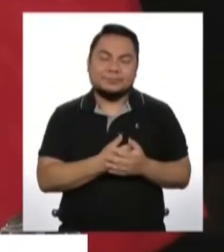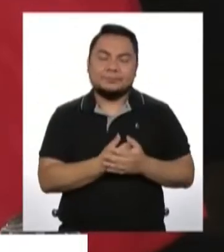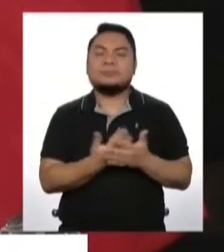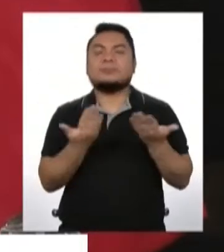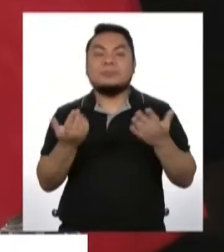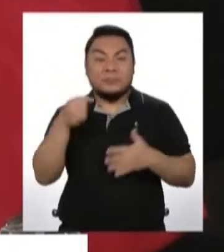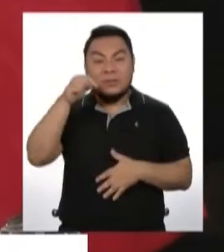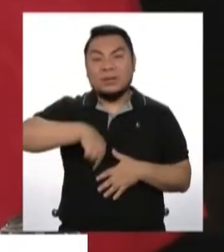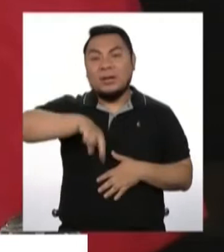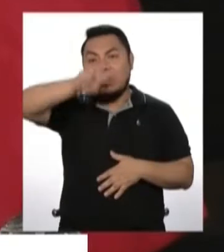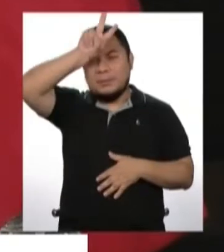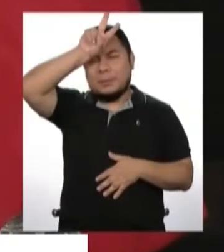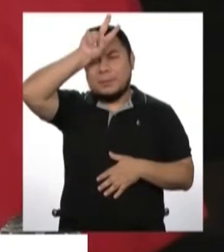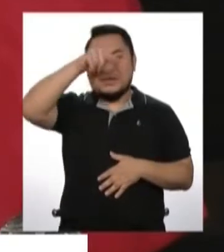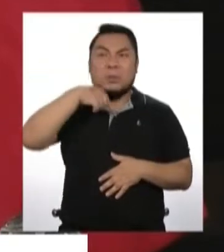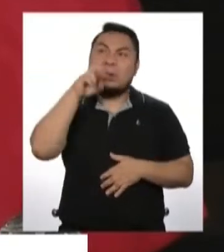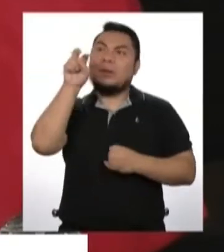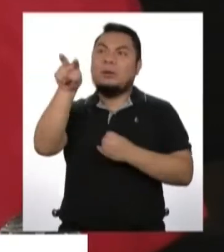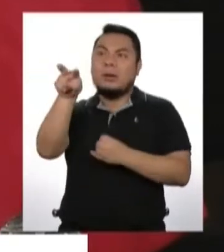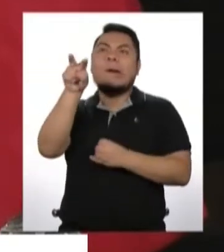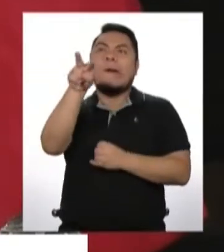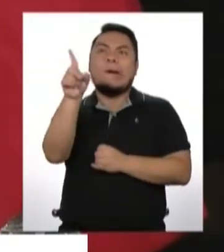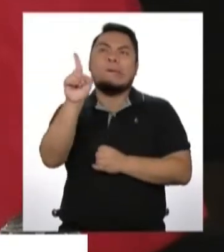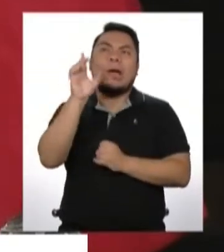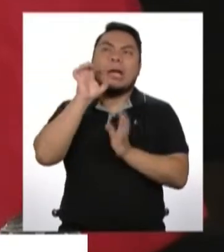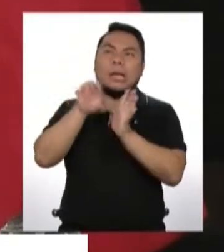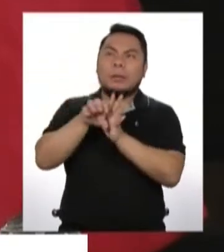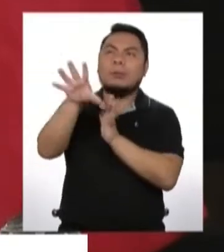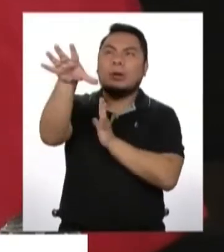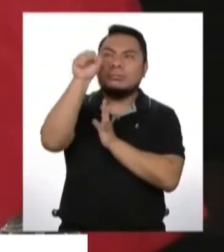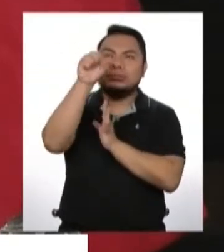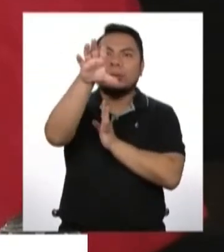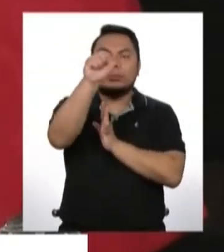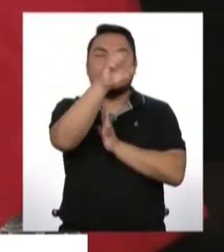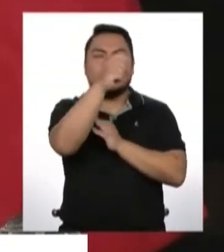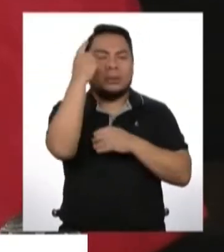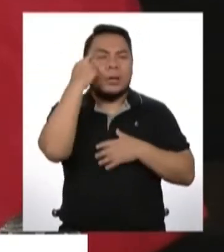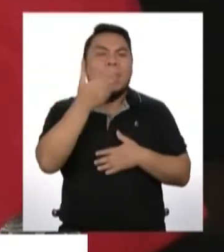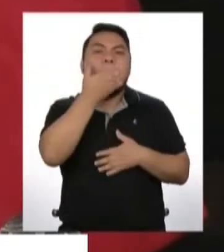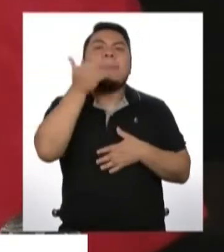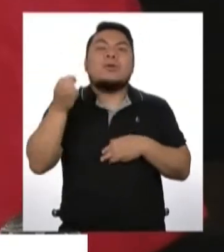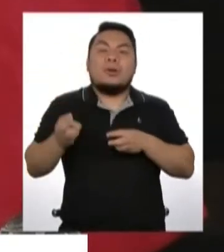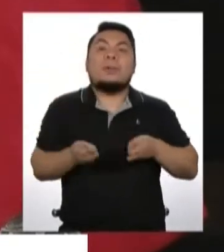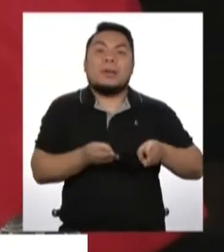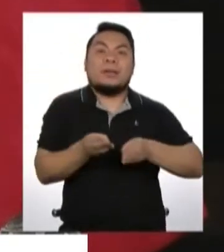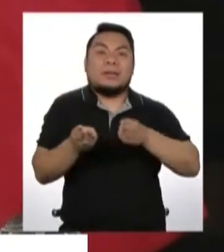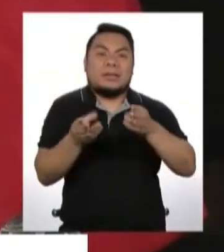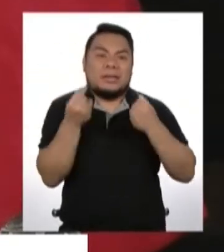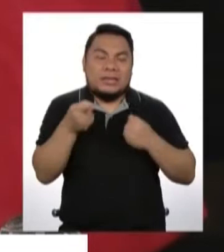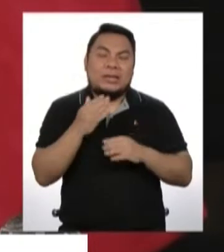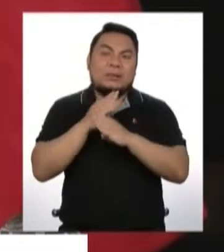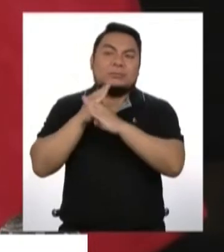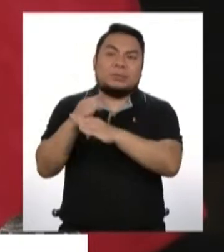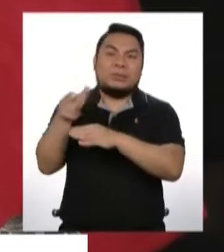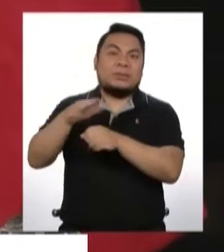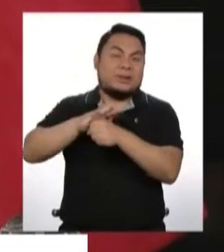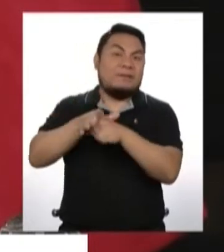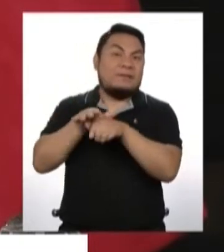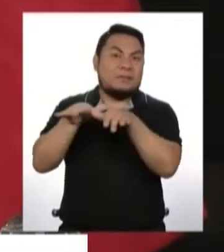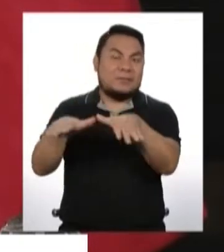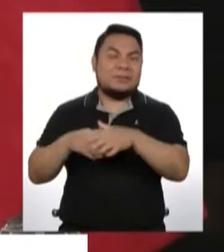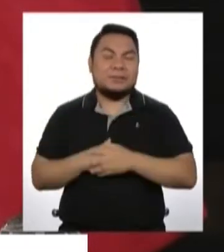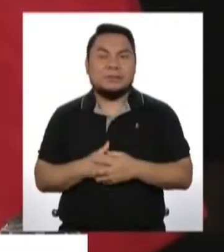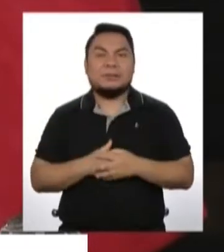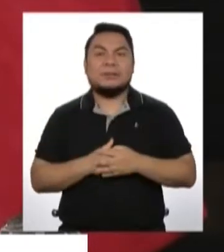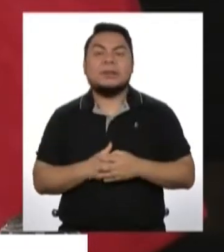Perú tomar todas las precauciones para manejar de la mejor manera esta enfermedad.